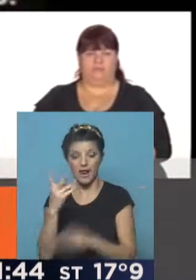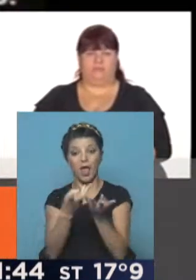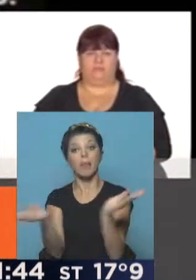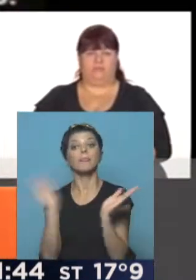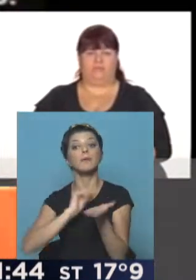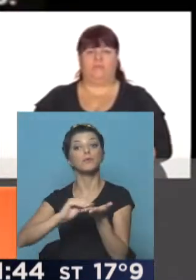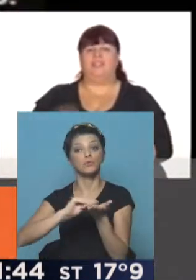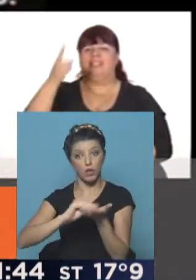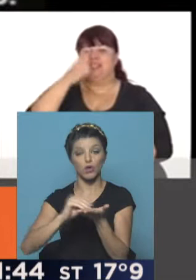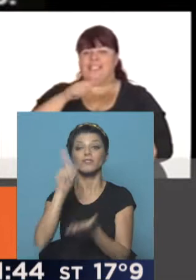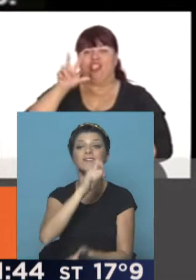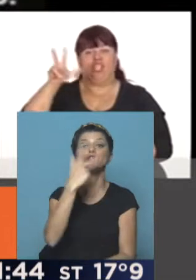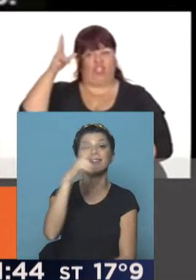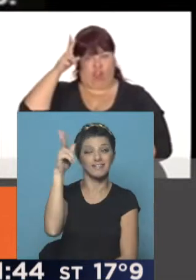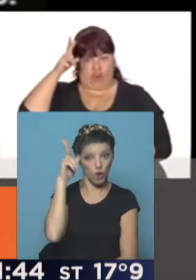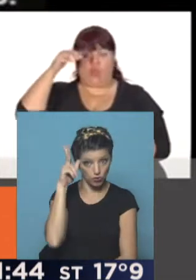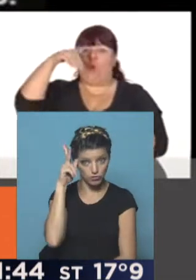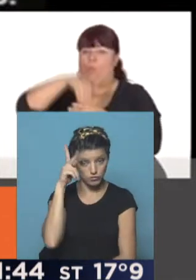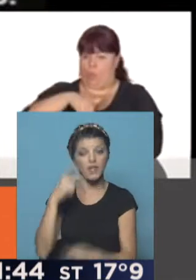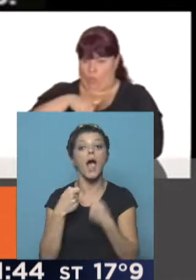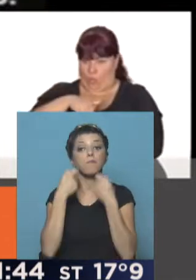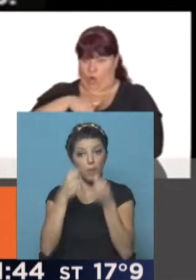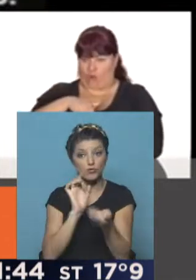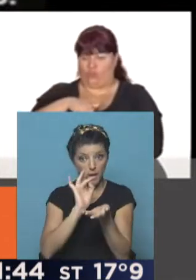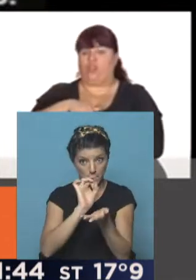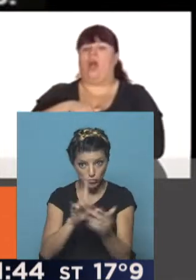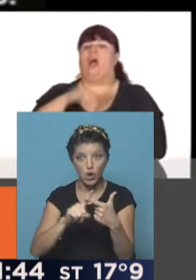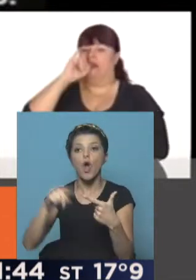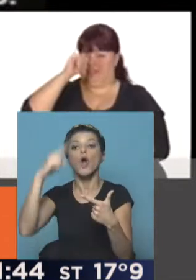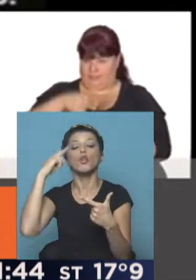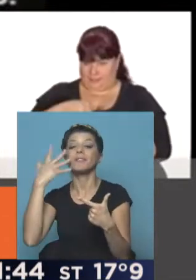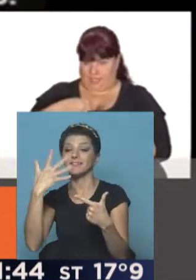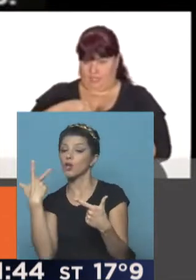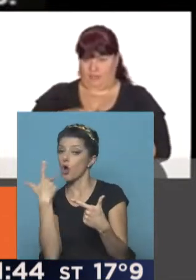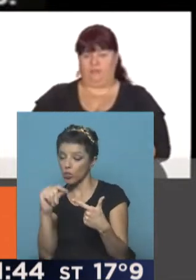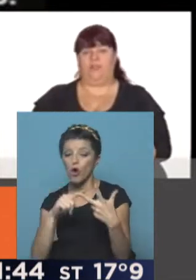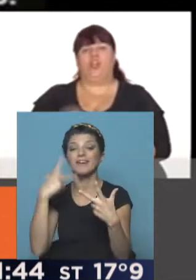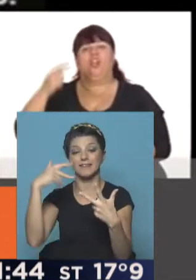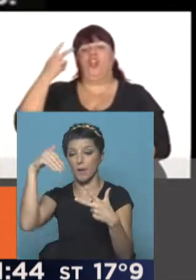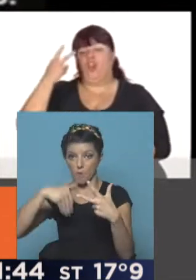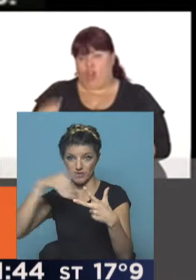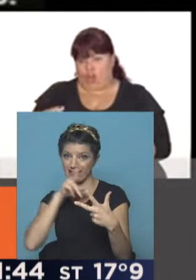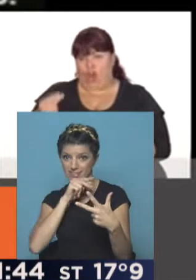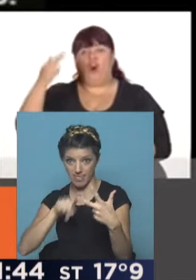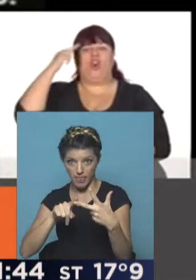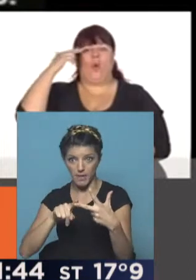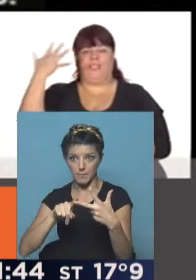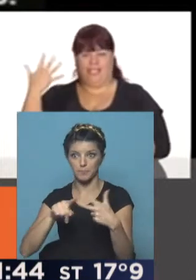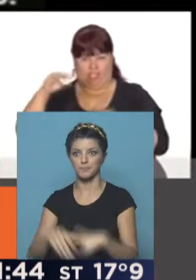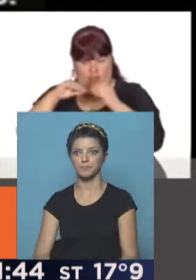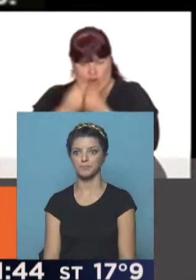votaba. 138 votos a favor de la expulsión, 95 en contra, 3 abstenciones. Ganaba